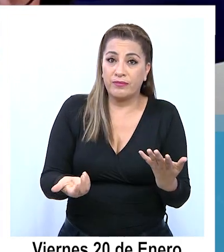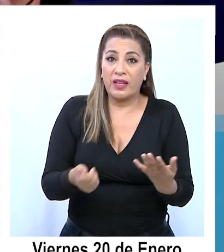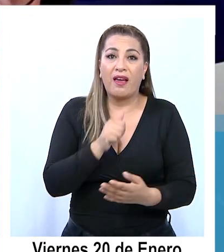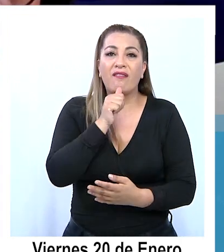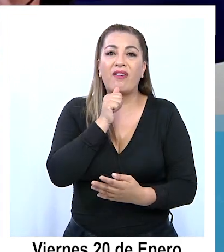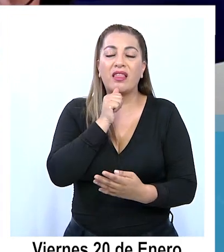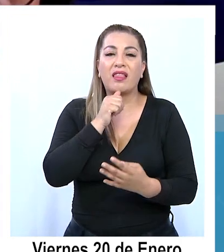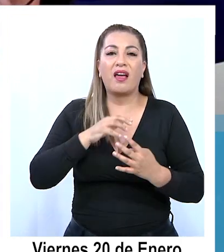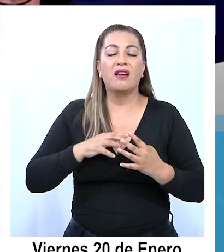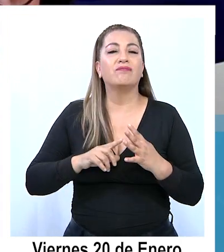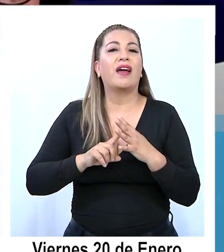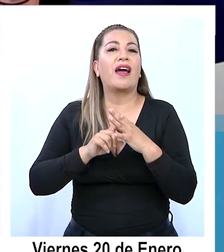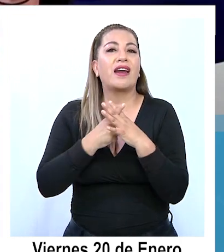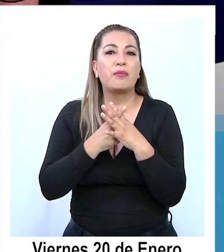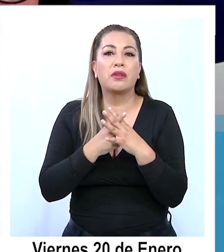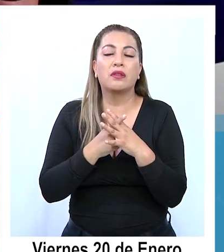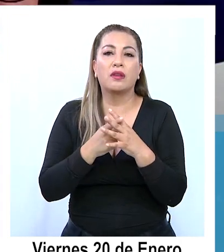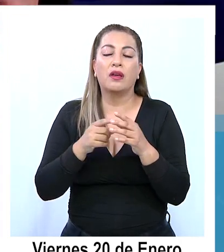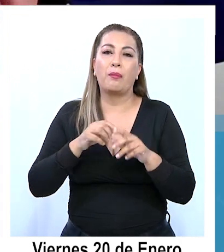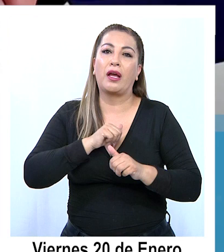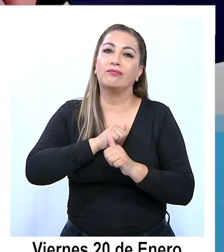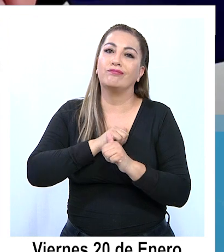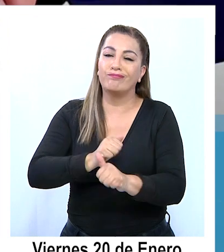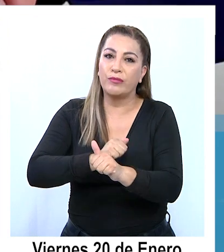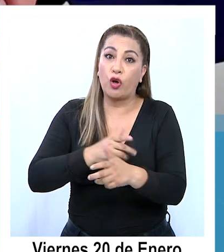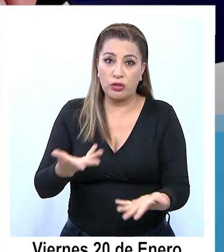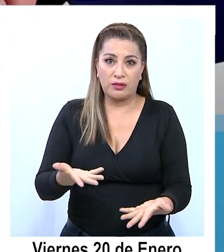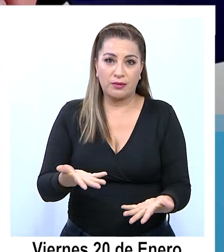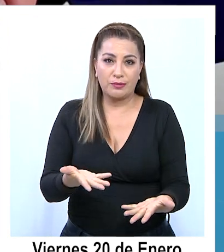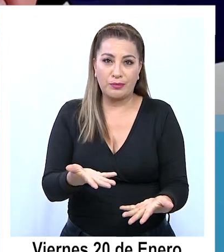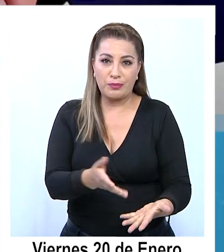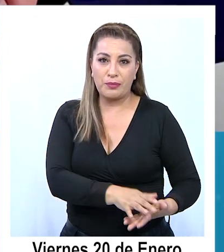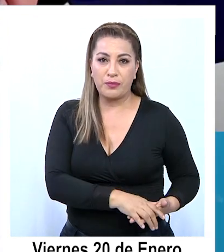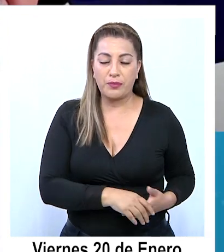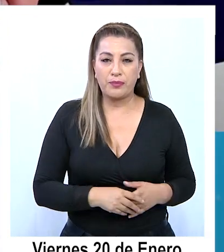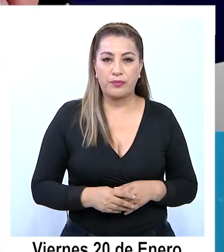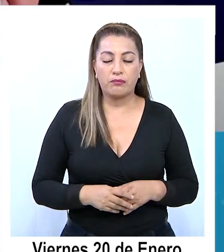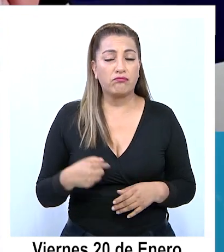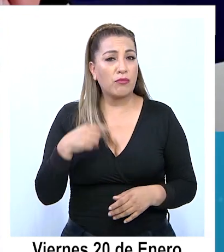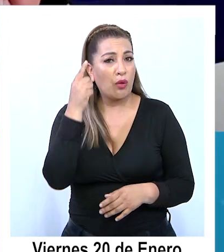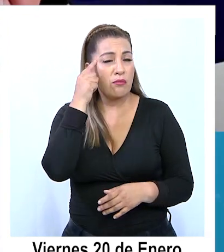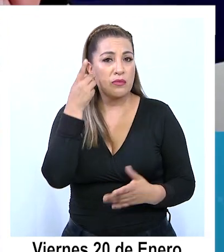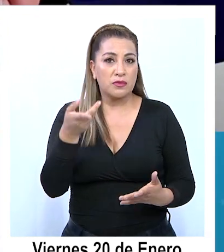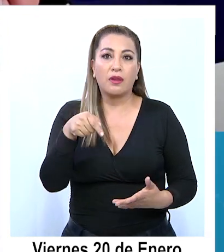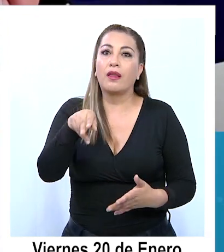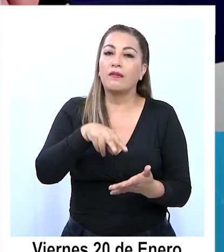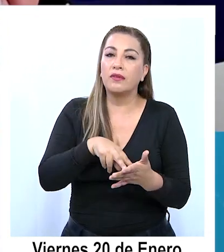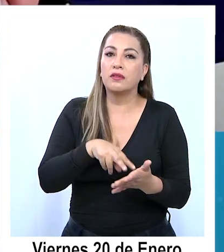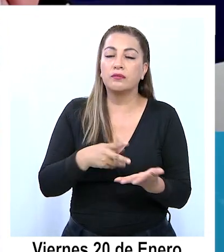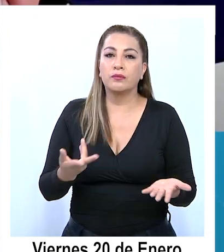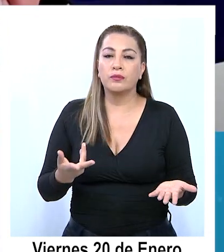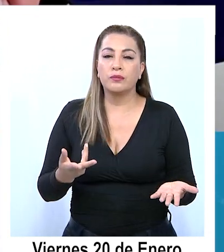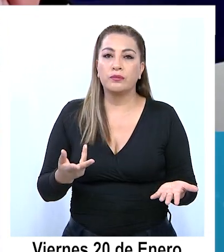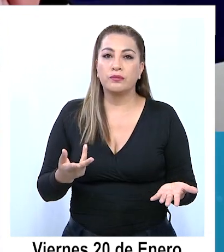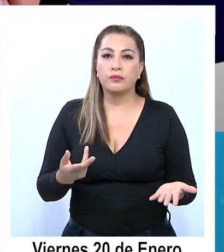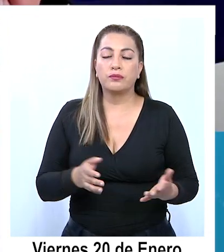las herramientas necesarias para poder combatirlo. Porque yo creo que esto efectivamente no